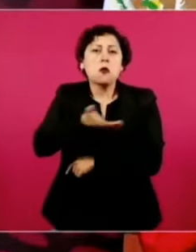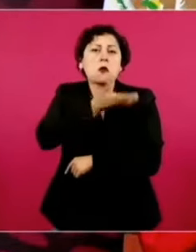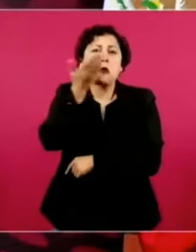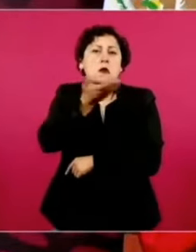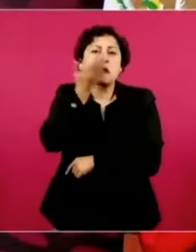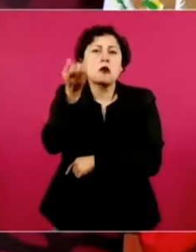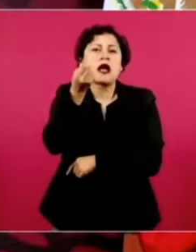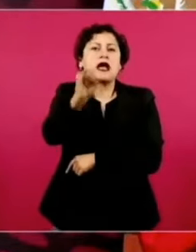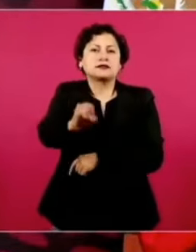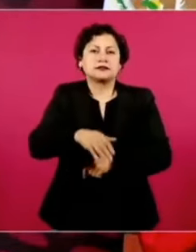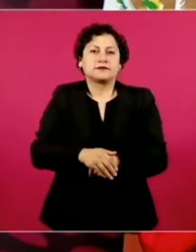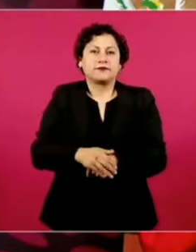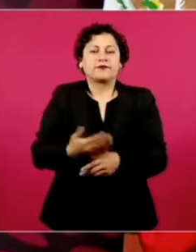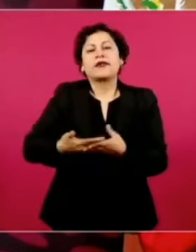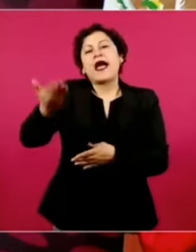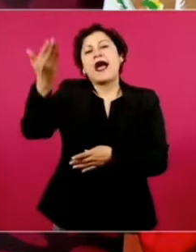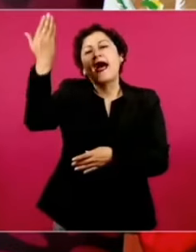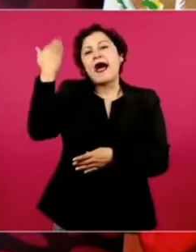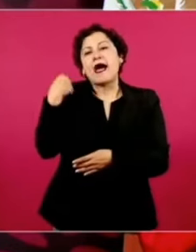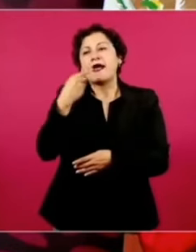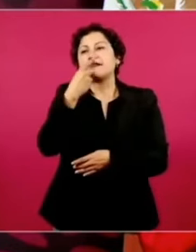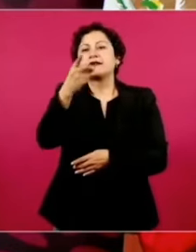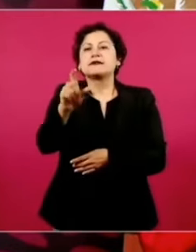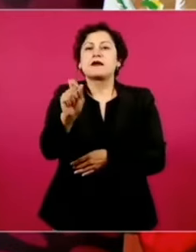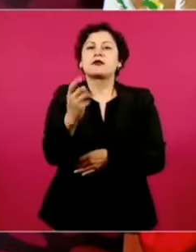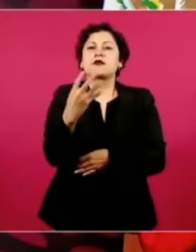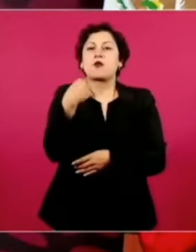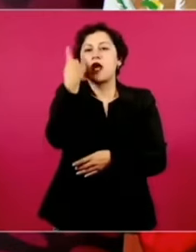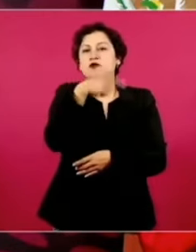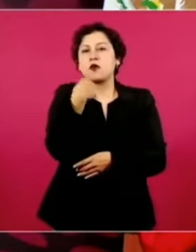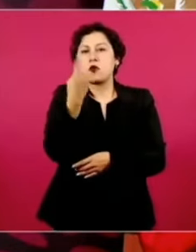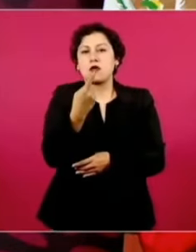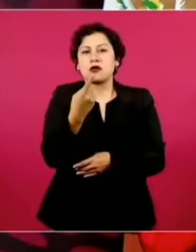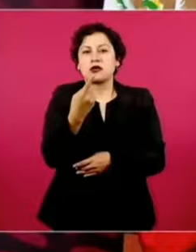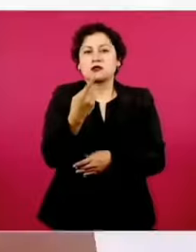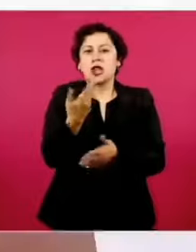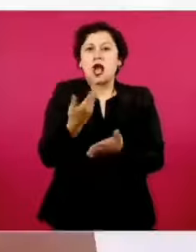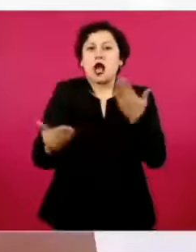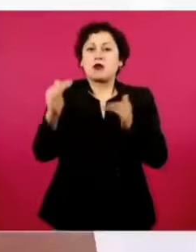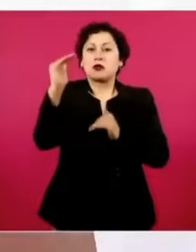24 horas, y ahora 12, y a veces tienen 2 horas.